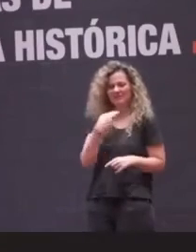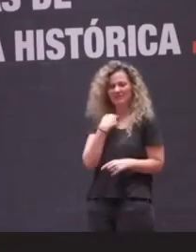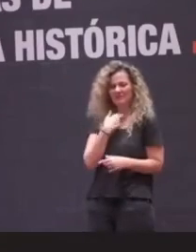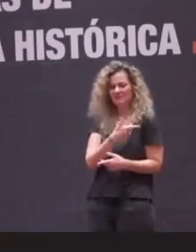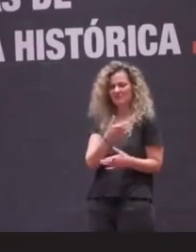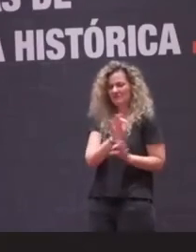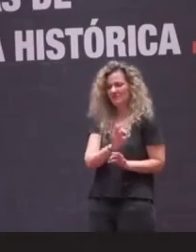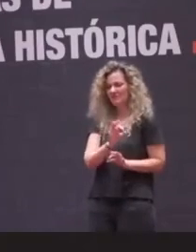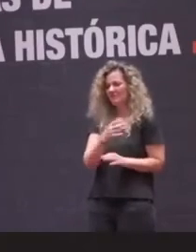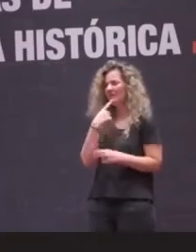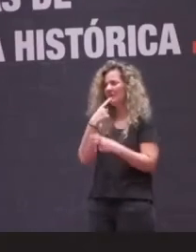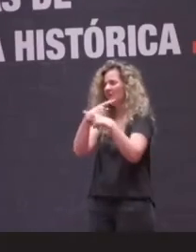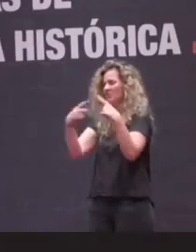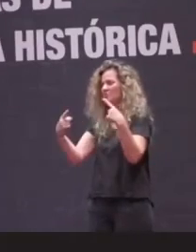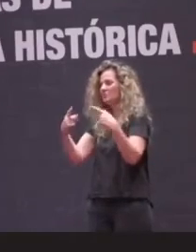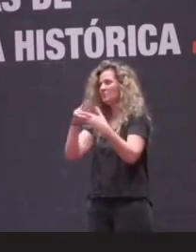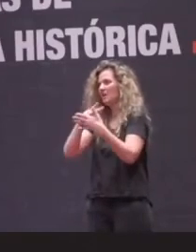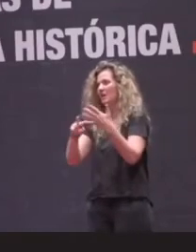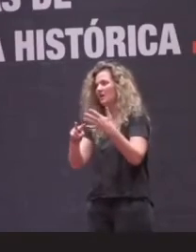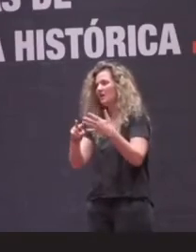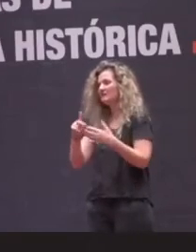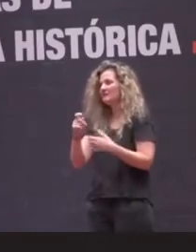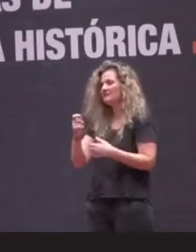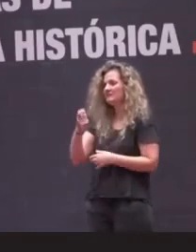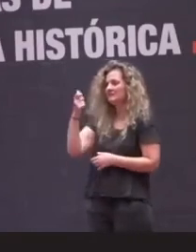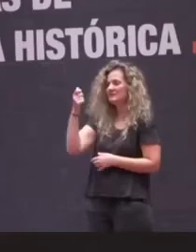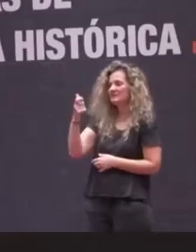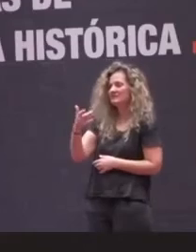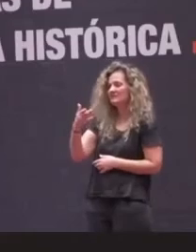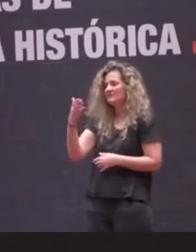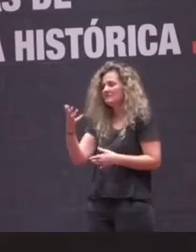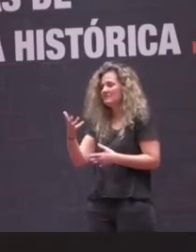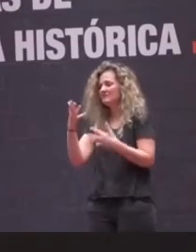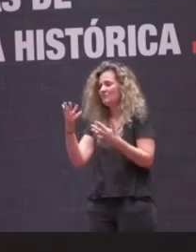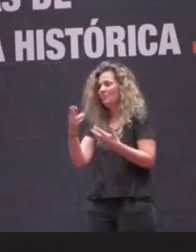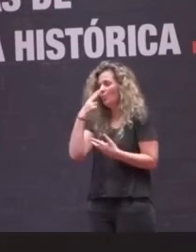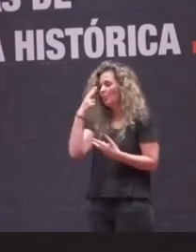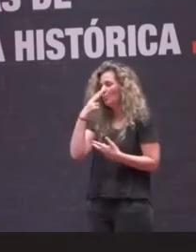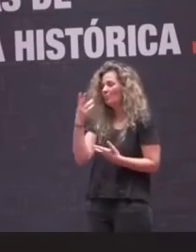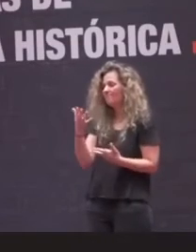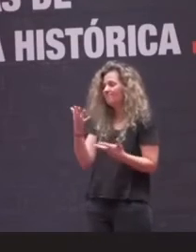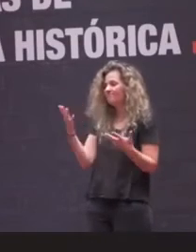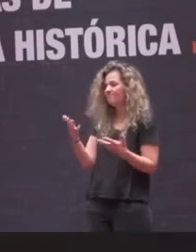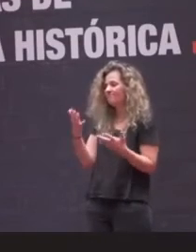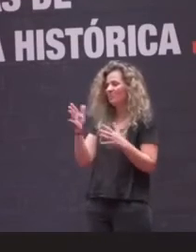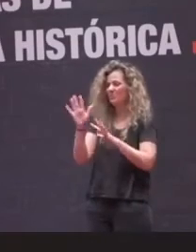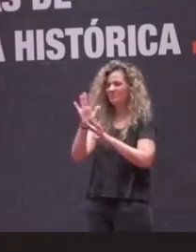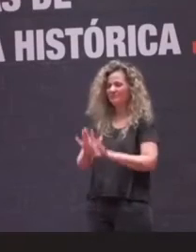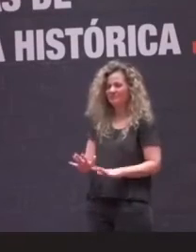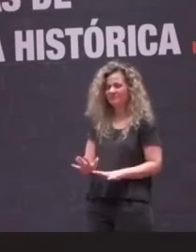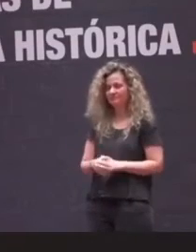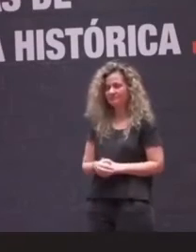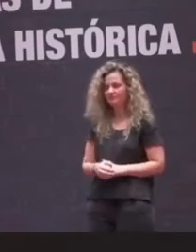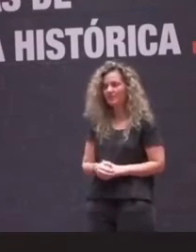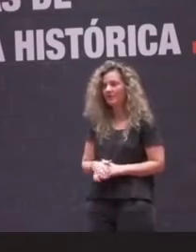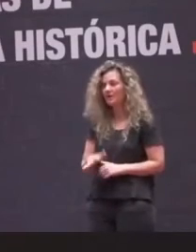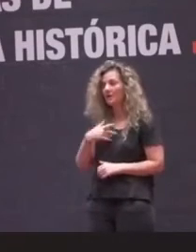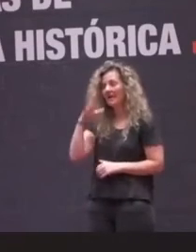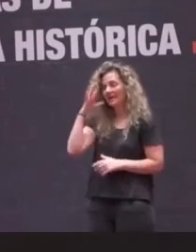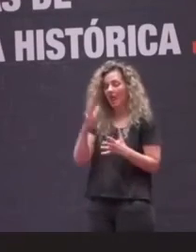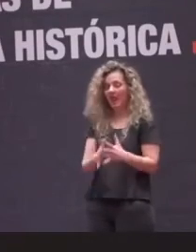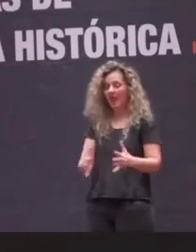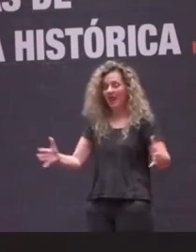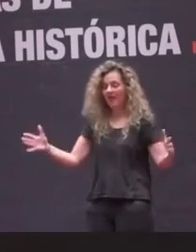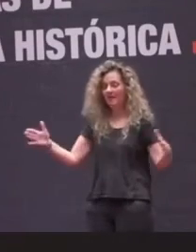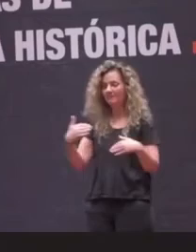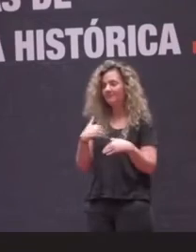exemplo. Na Xunta de Galicia, unha mellor xestión dun BIC, pero é un interés moi difuso. E eu creo que me estendí